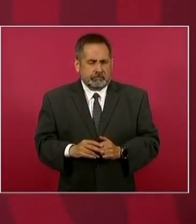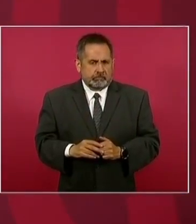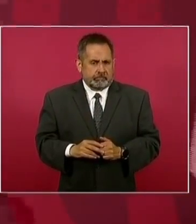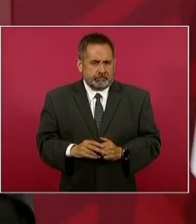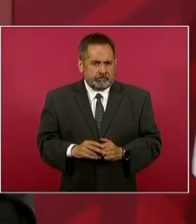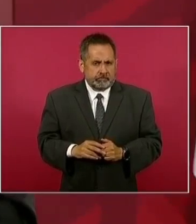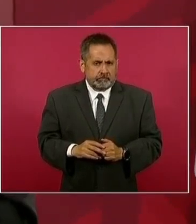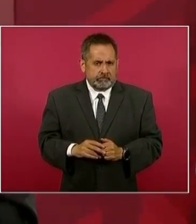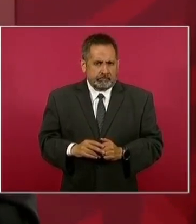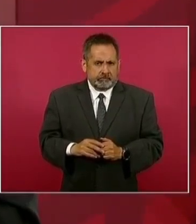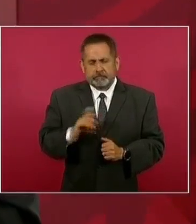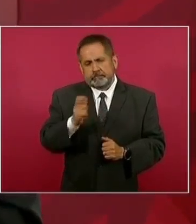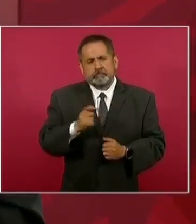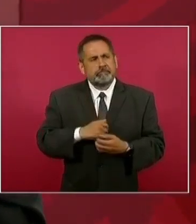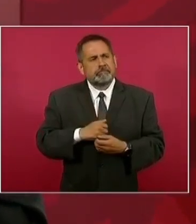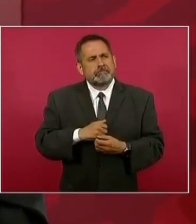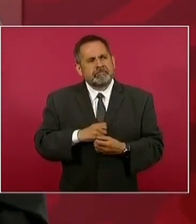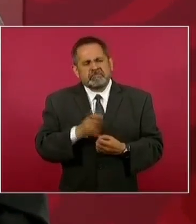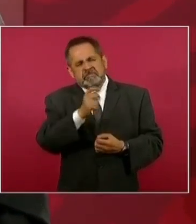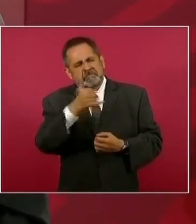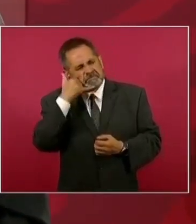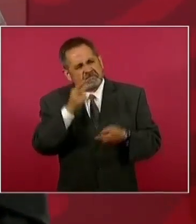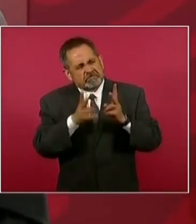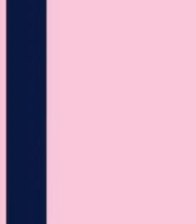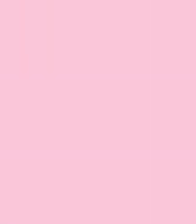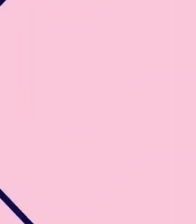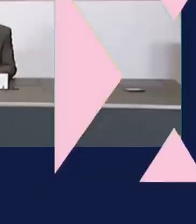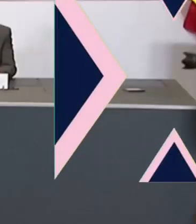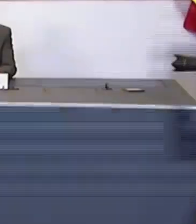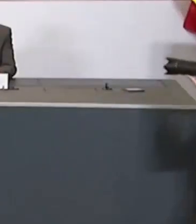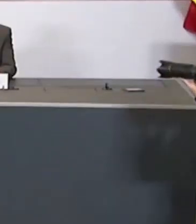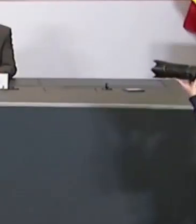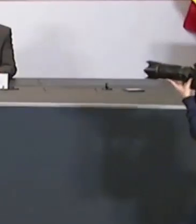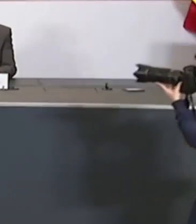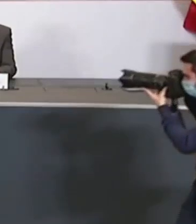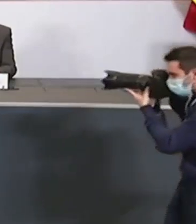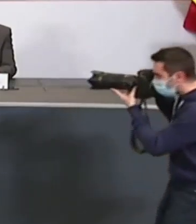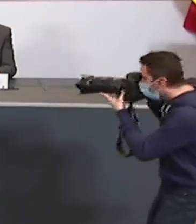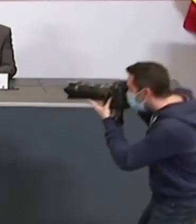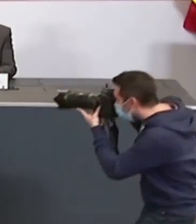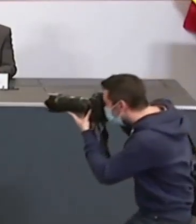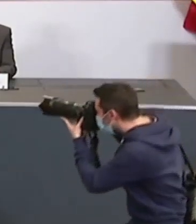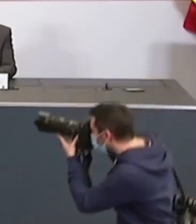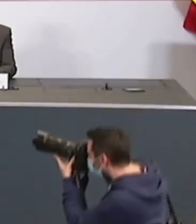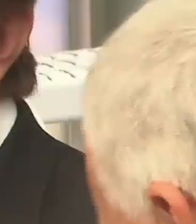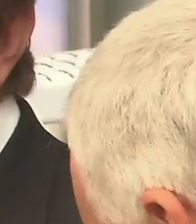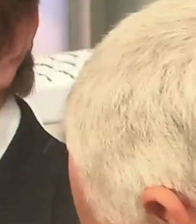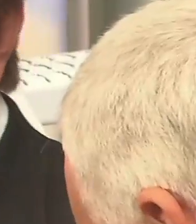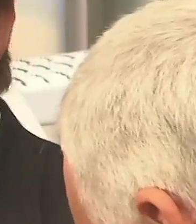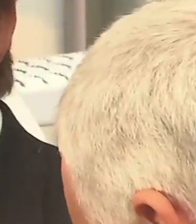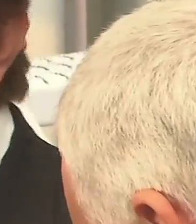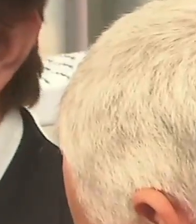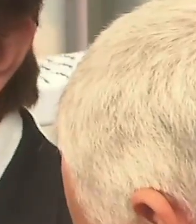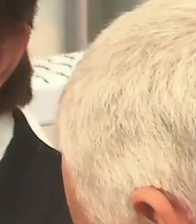y vamos a ver de qué se trata. Después de que se diera a conocer la compra de la red social